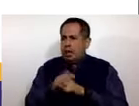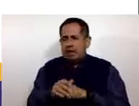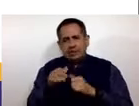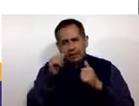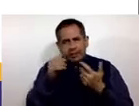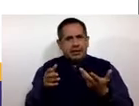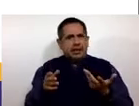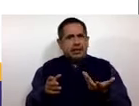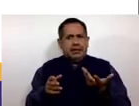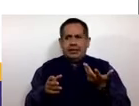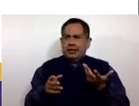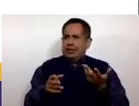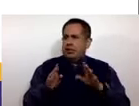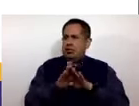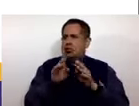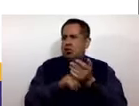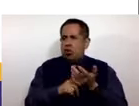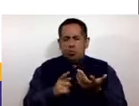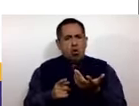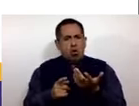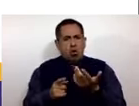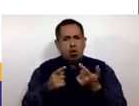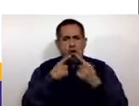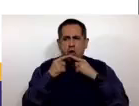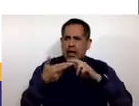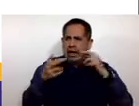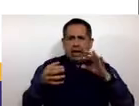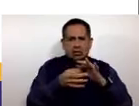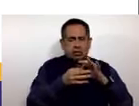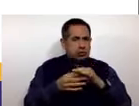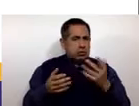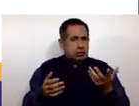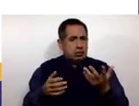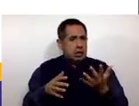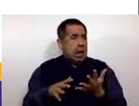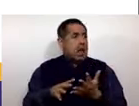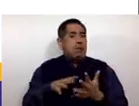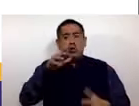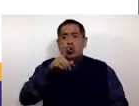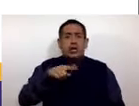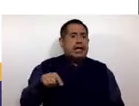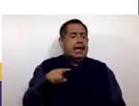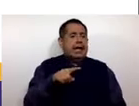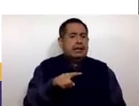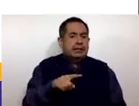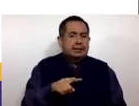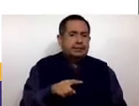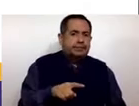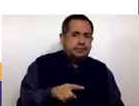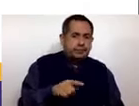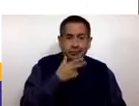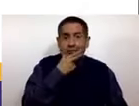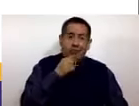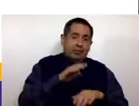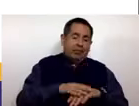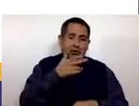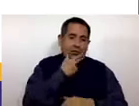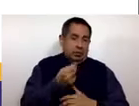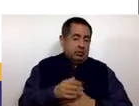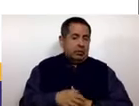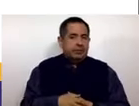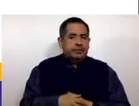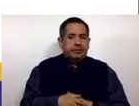cómo se relacionan cuando la mayoría del contorno son hombres, ¿no?